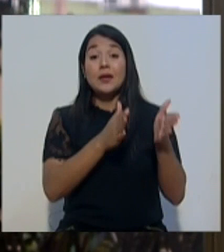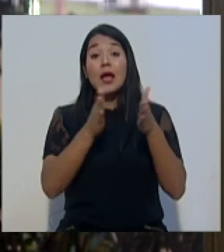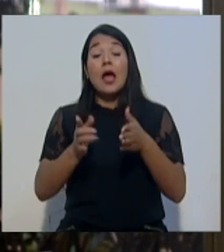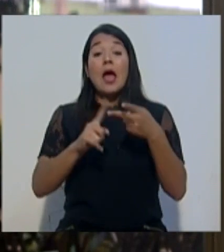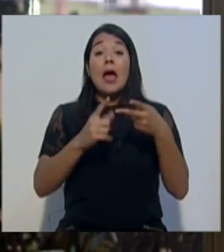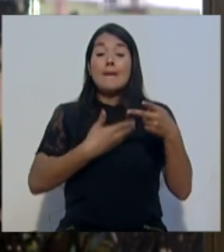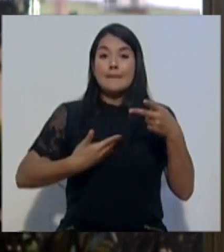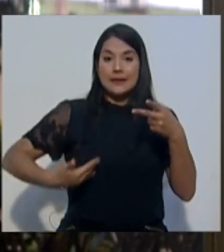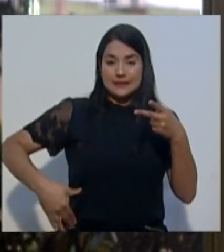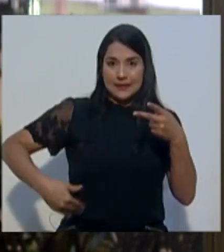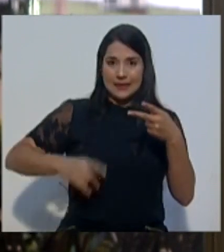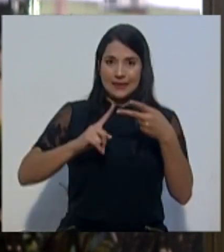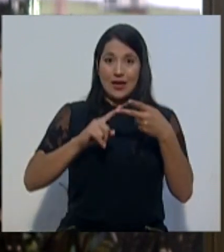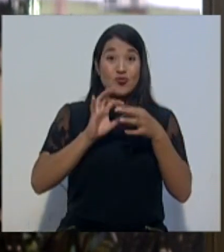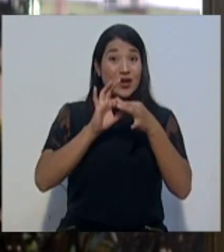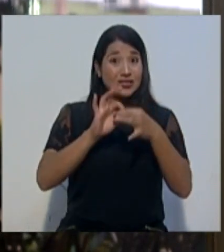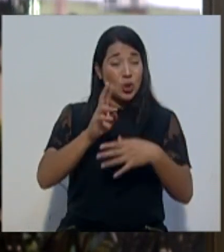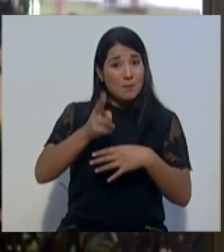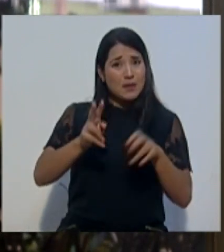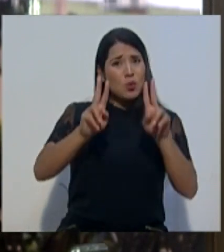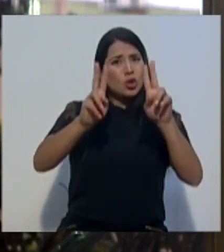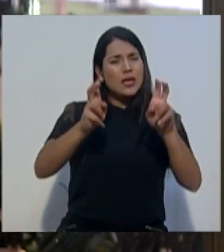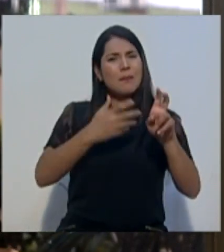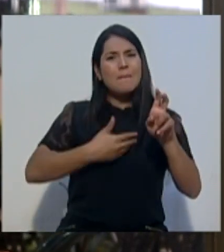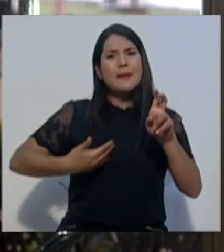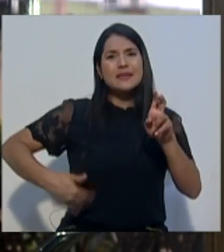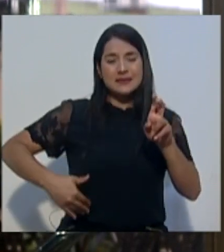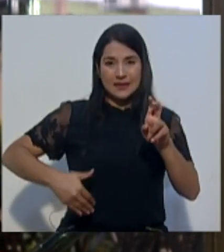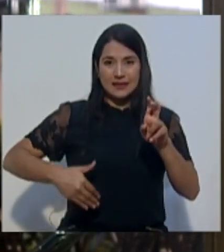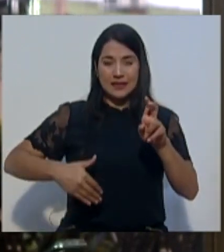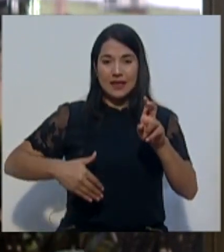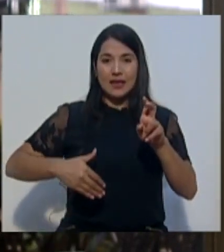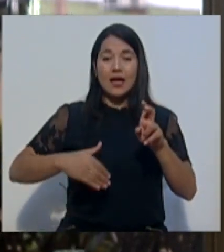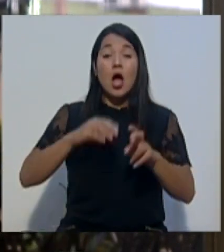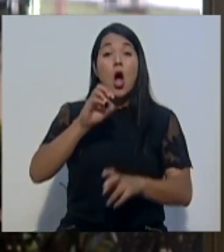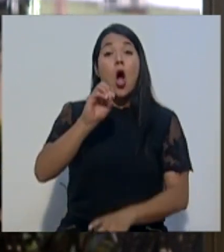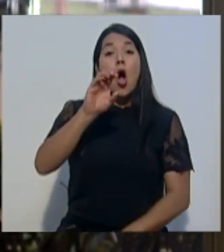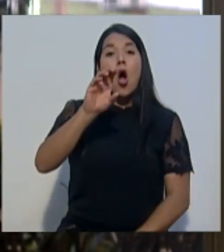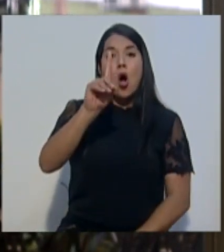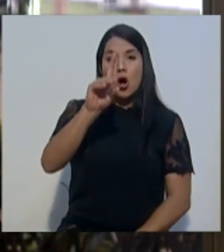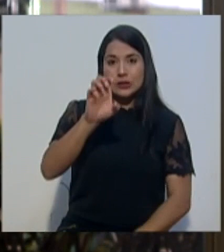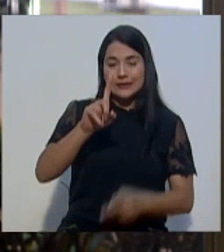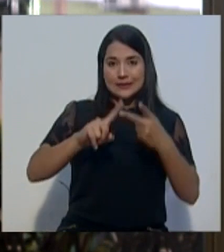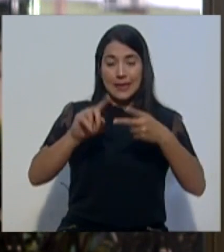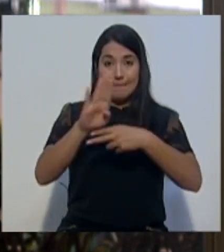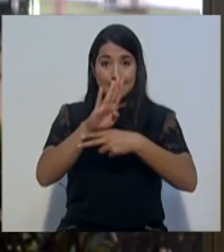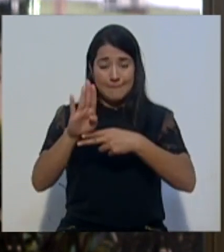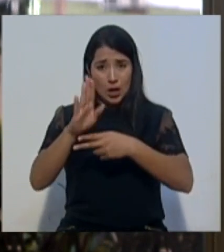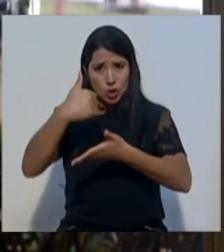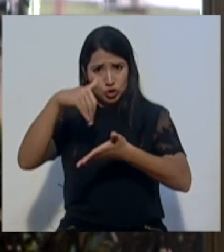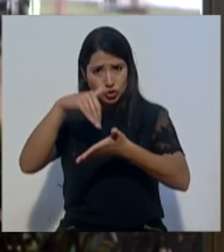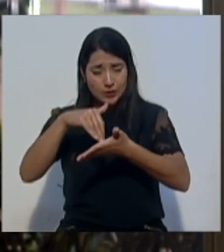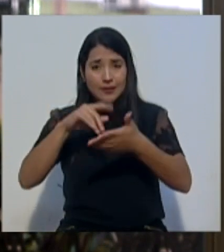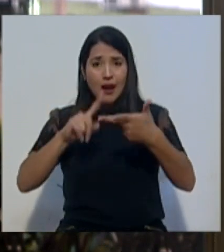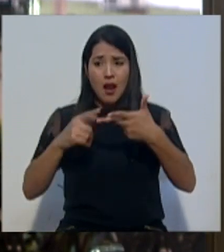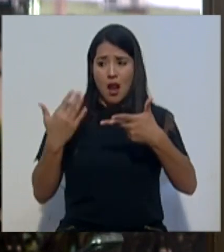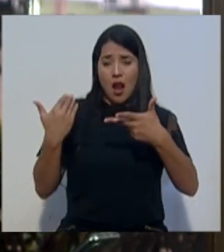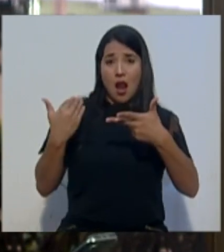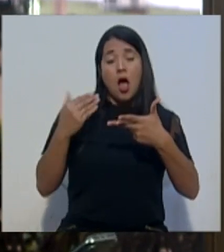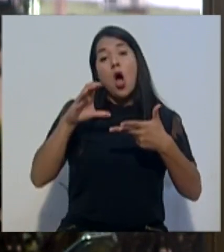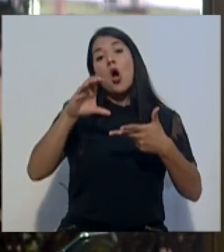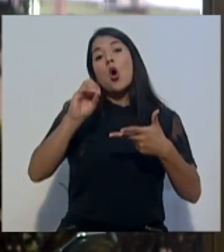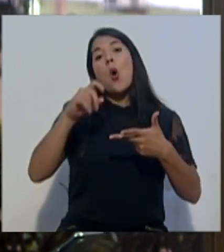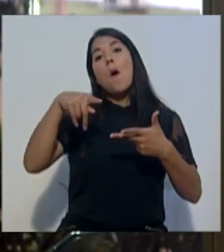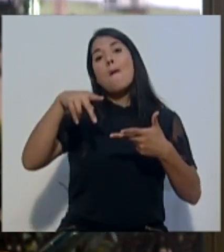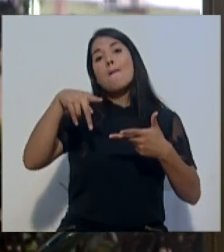presidente. Sobre este mismo tema, presidente, tanto la OCDE como el Banco Central y más recientemente